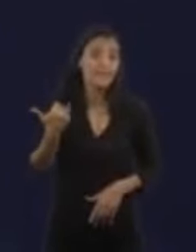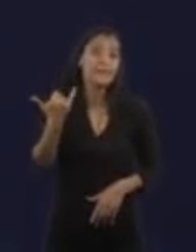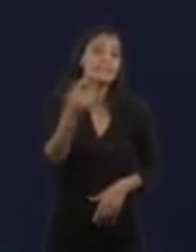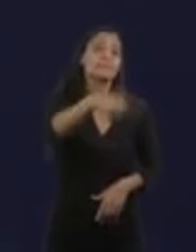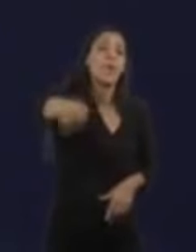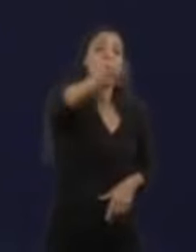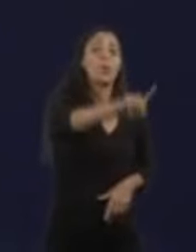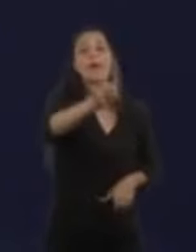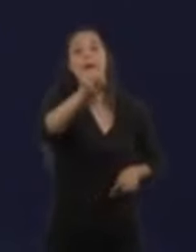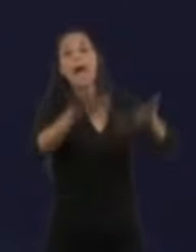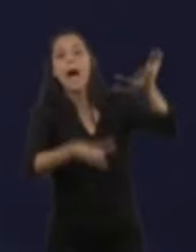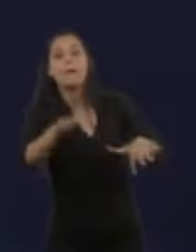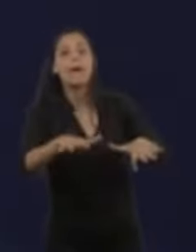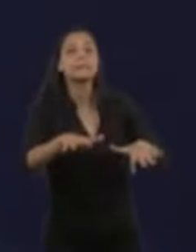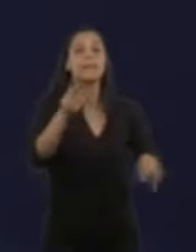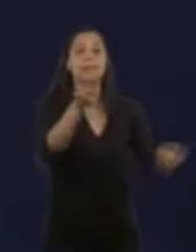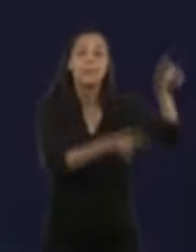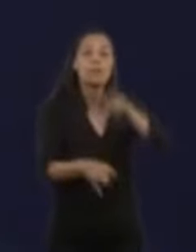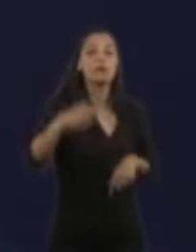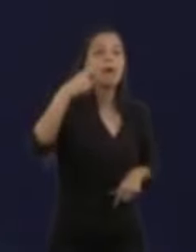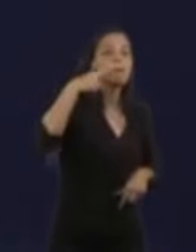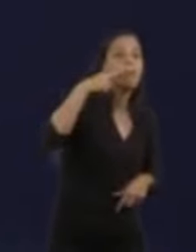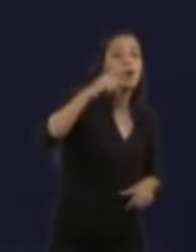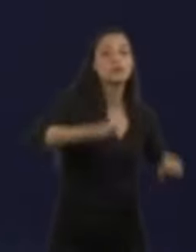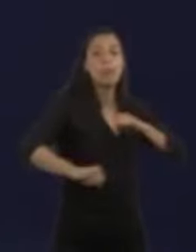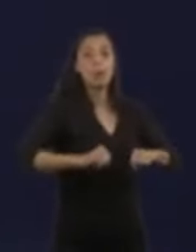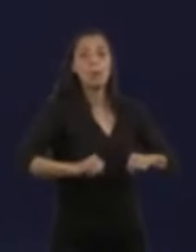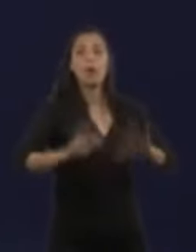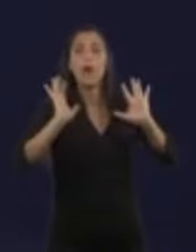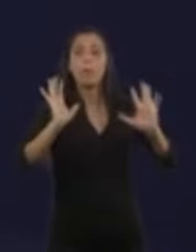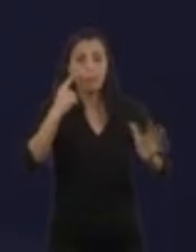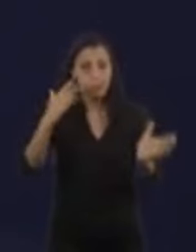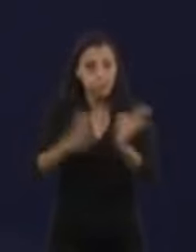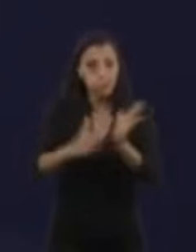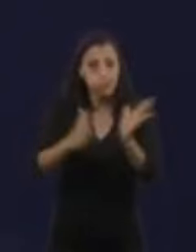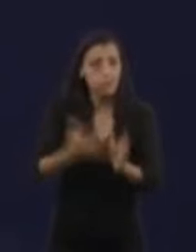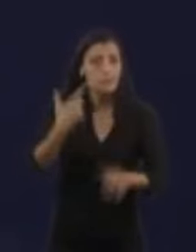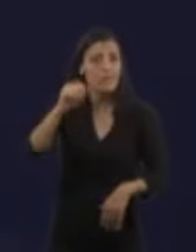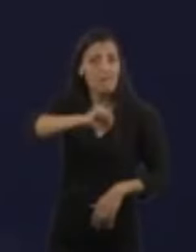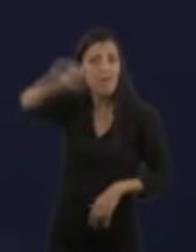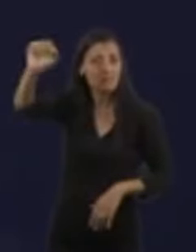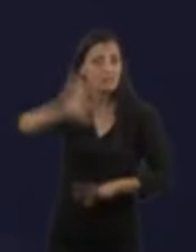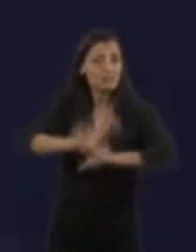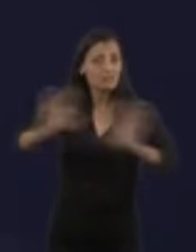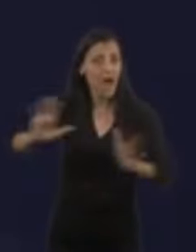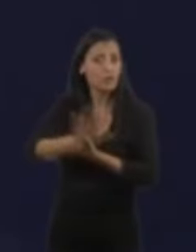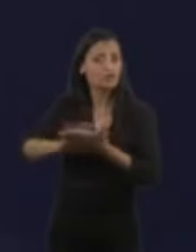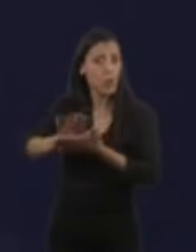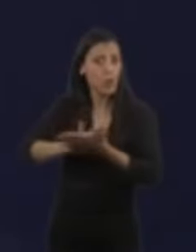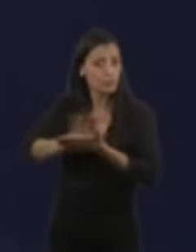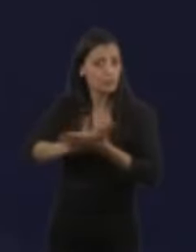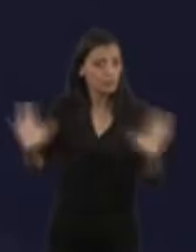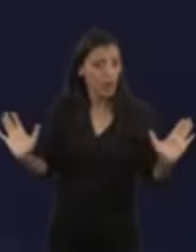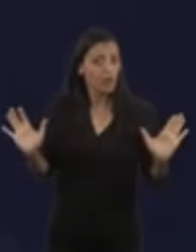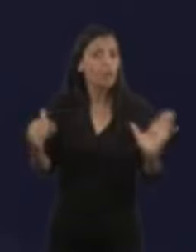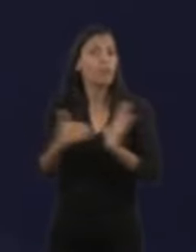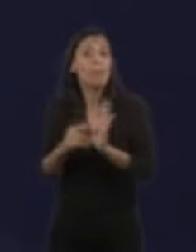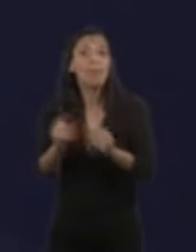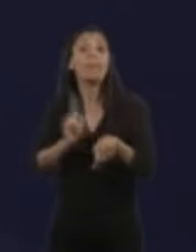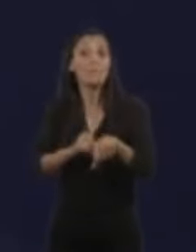malicioso efectivamente el trabajo está hecho y es cuestión de tiempo para que para que finalmente veamos el veamos el